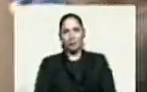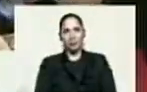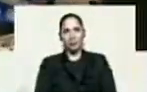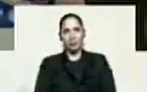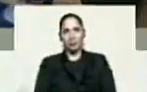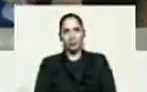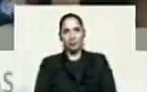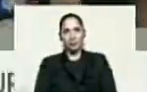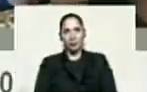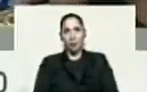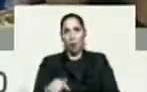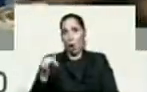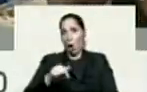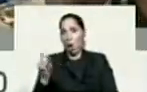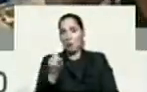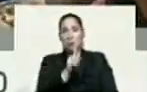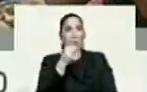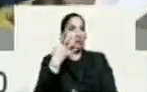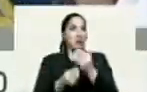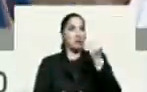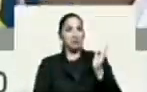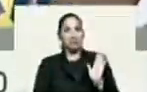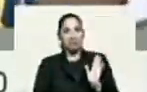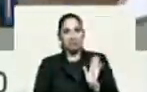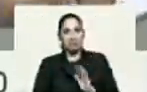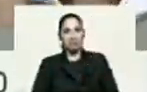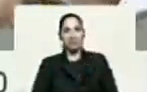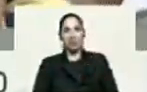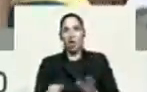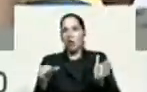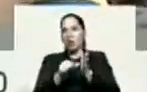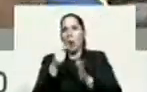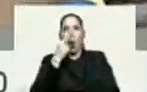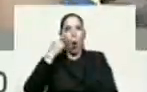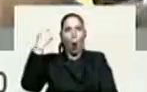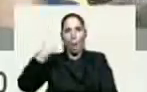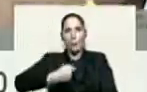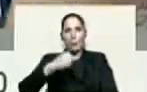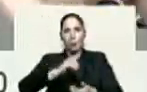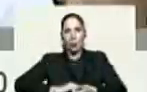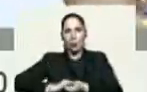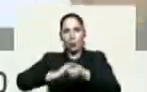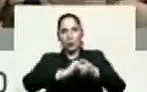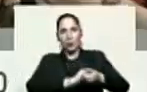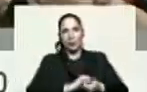Hoy como que no salieron. ¿Dónde están los hombres de Trujillo?